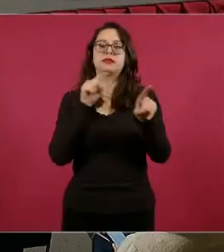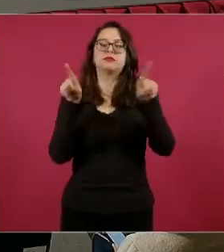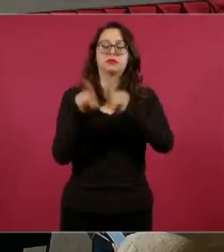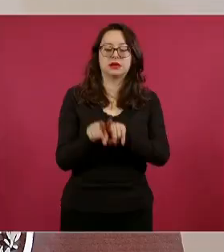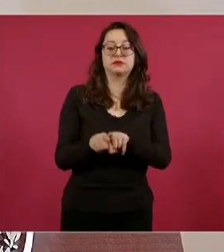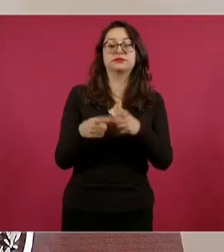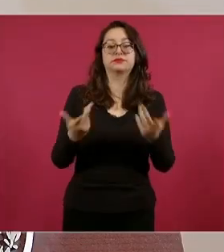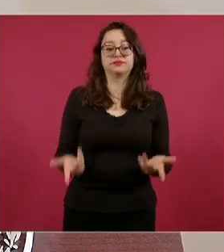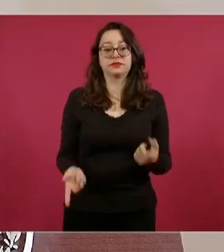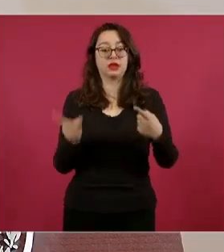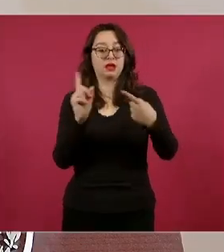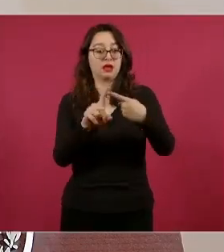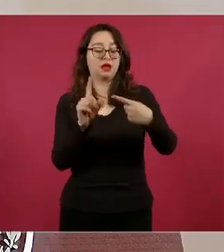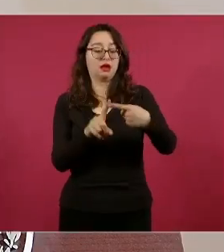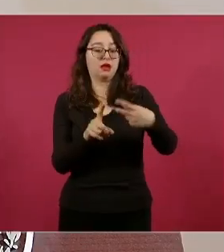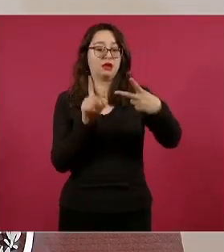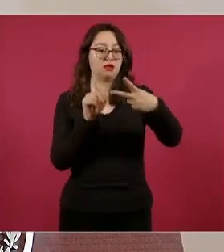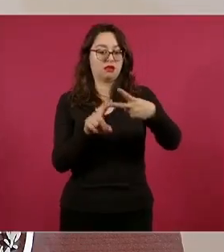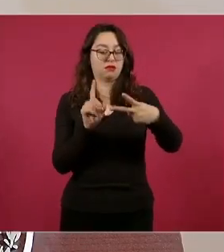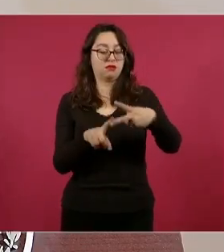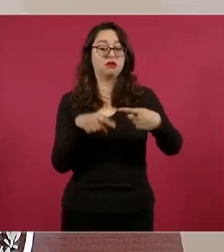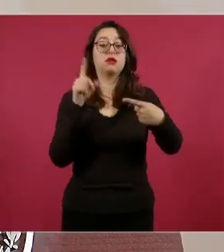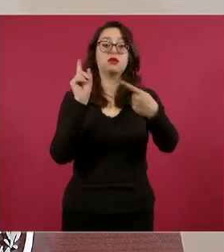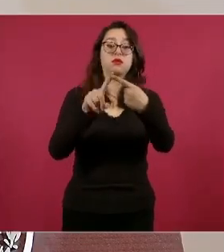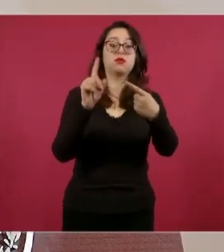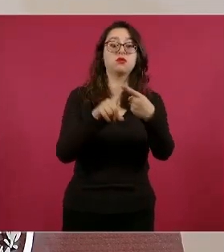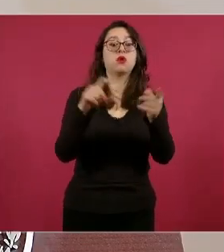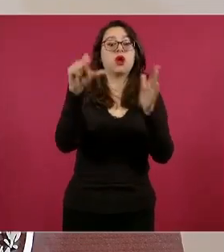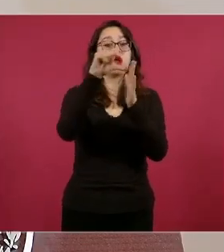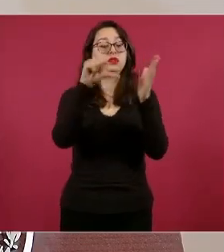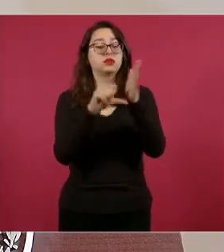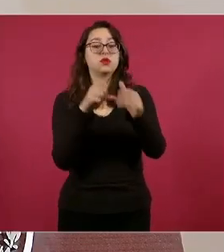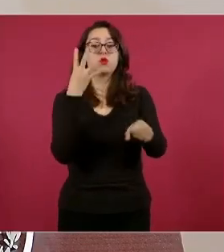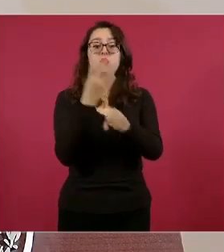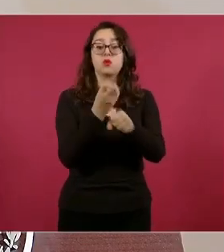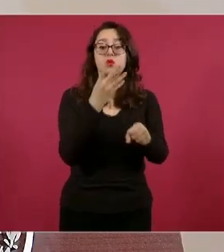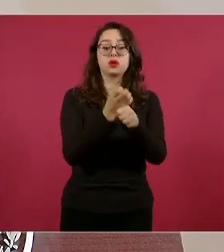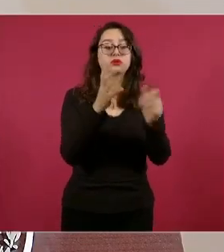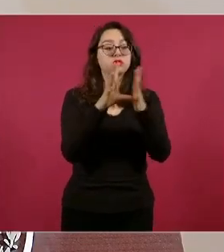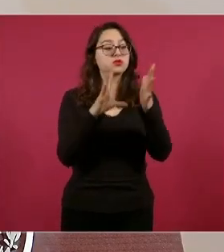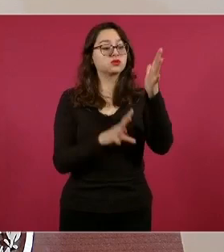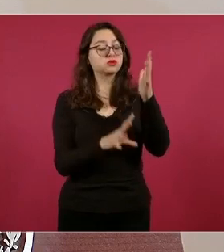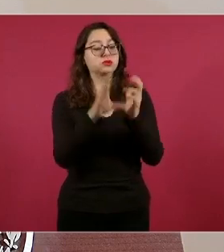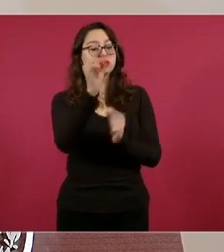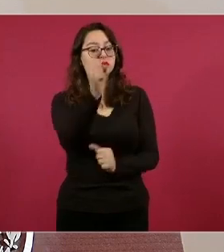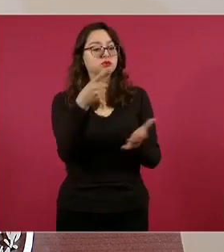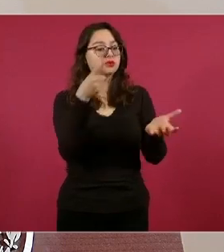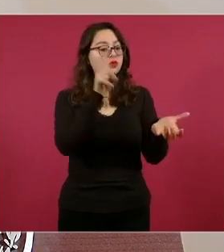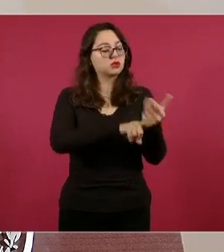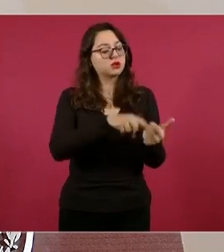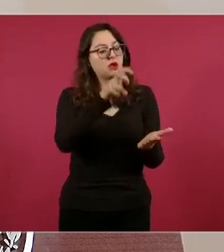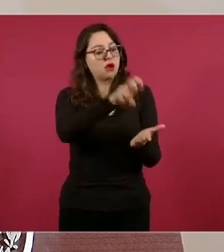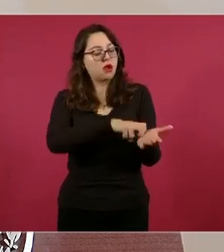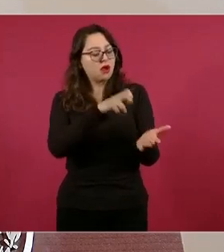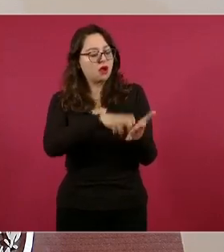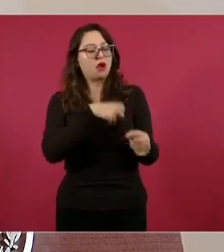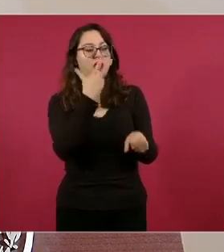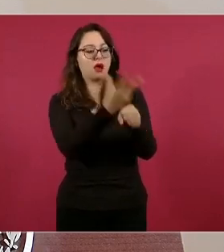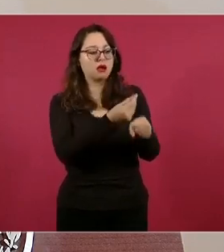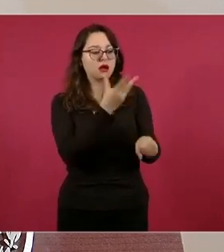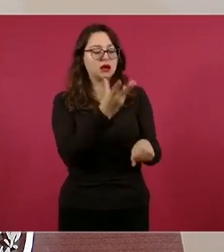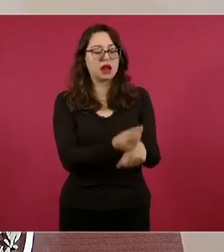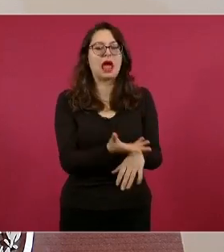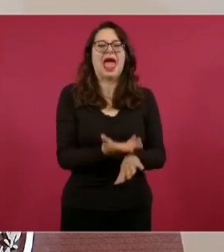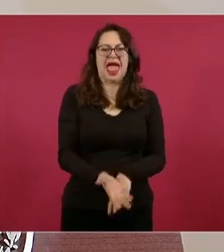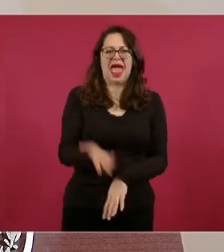esta reforma al cuarto constitucional, que si bien había habido una reforma previa, integra ya